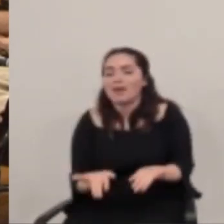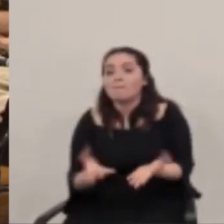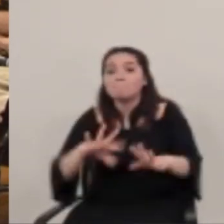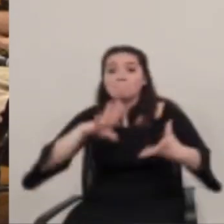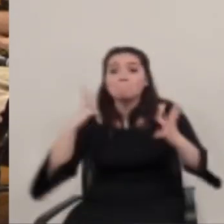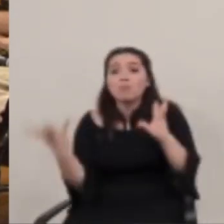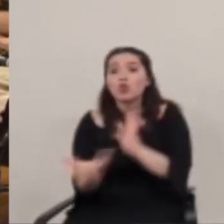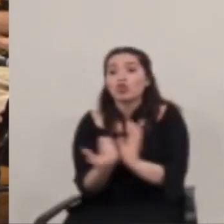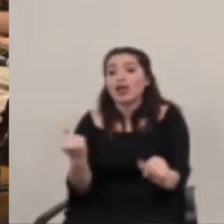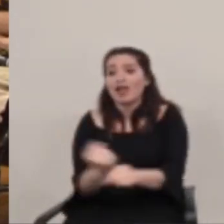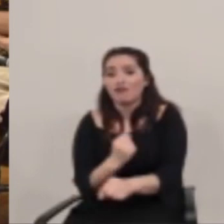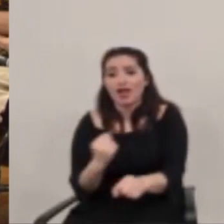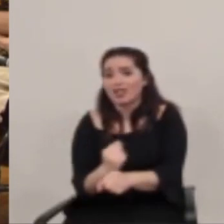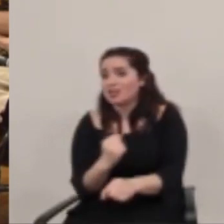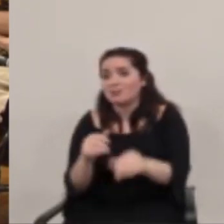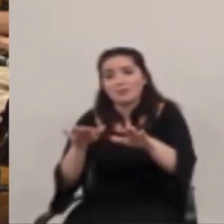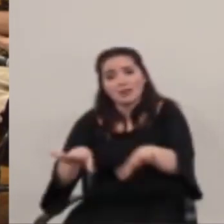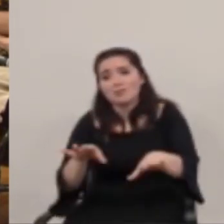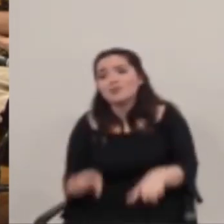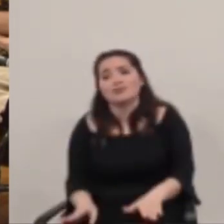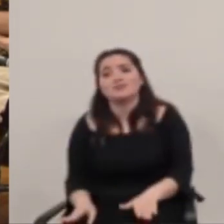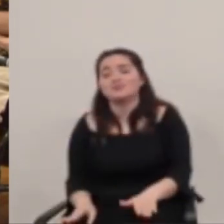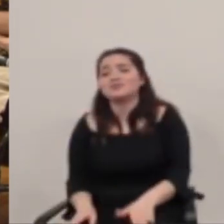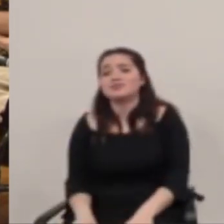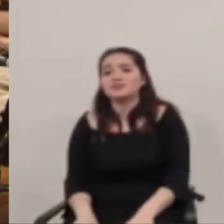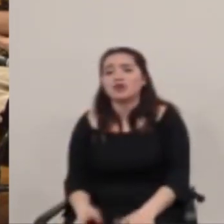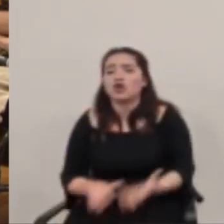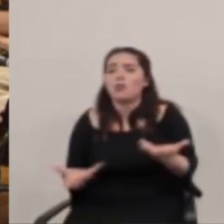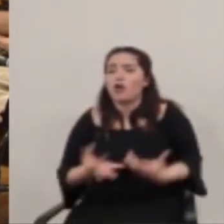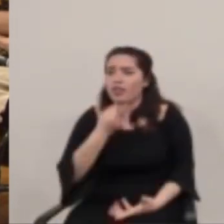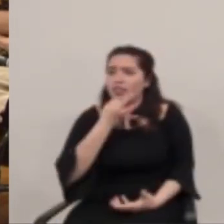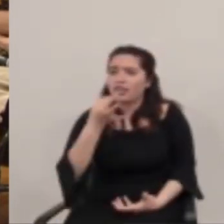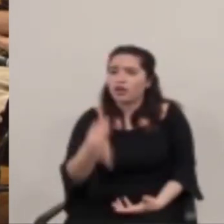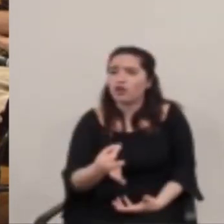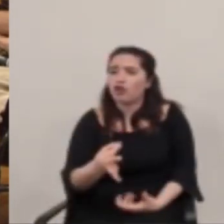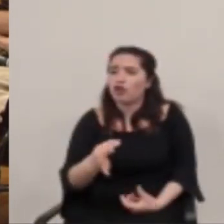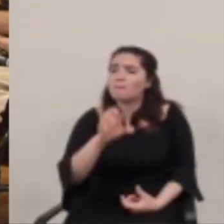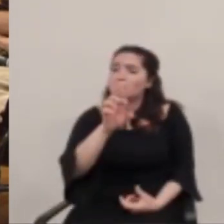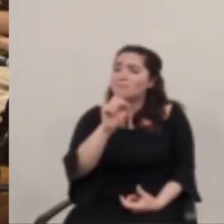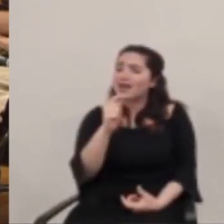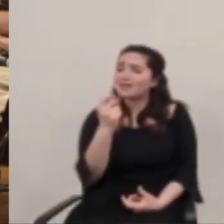laboral y que tiene que ver, como decía Patricia hace un momento, ¿no es cierto?, con